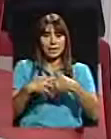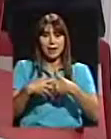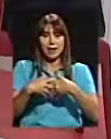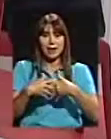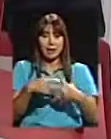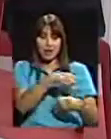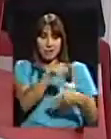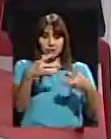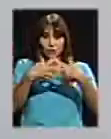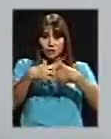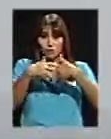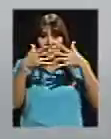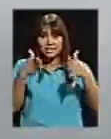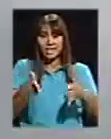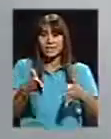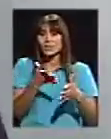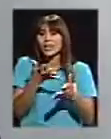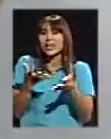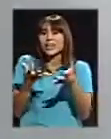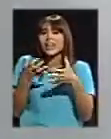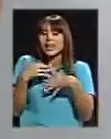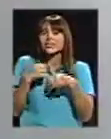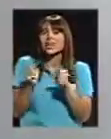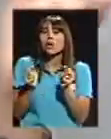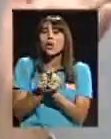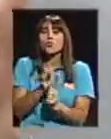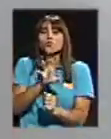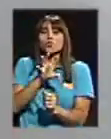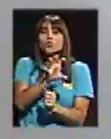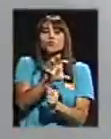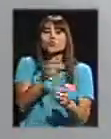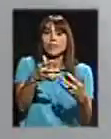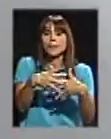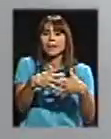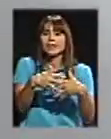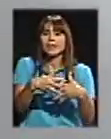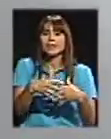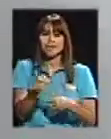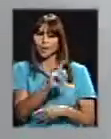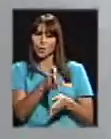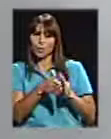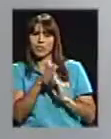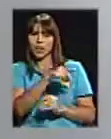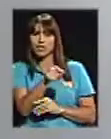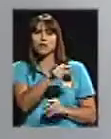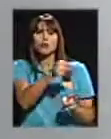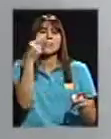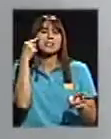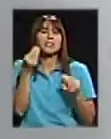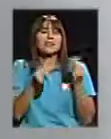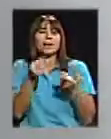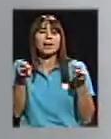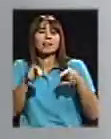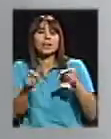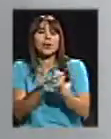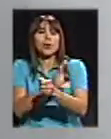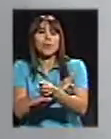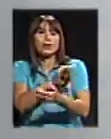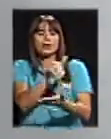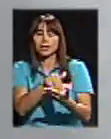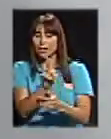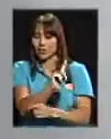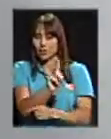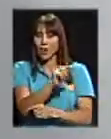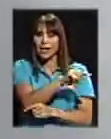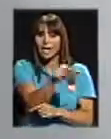Es importante que no se les pide a ellos que pronostiquen qué va a hacer el Banco Central, ni mucho menos, sino qué decisiones piensan tomar